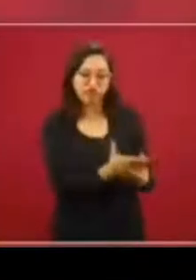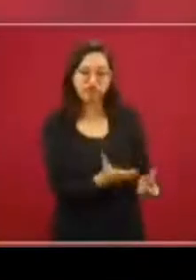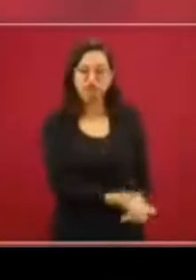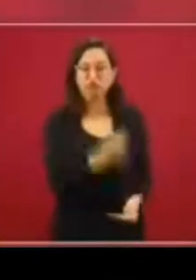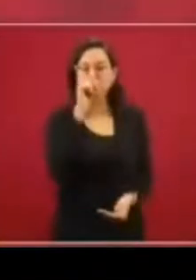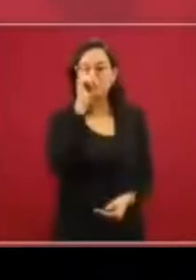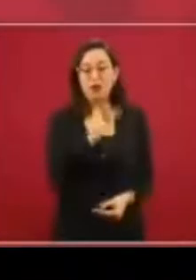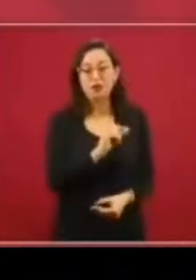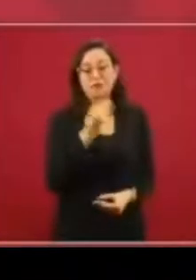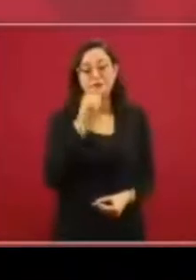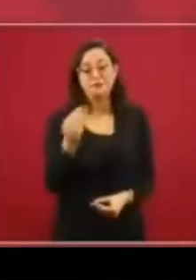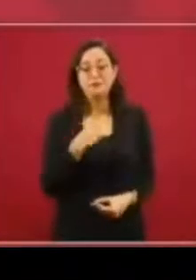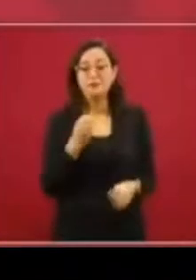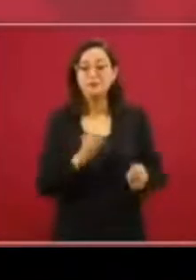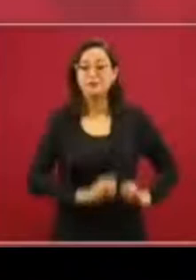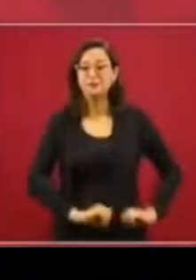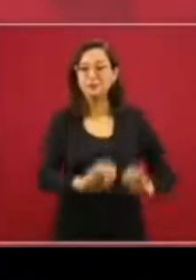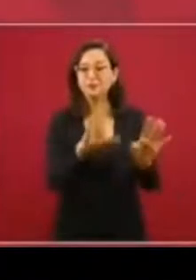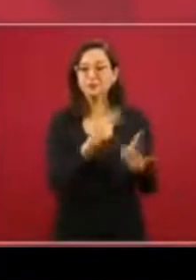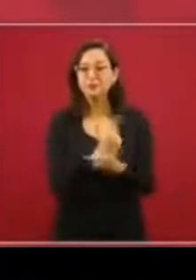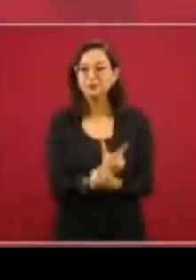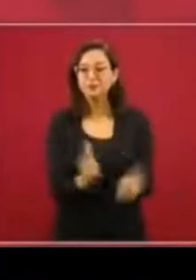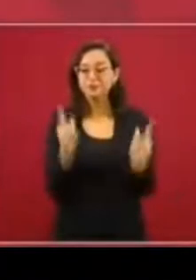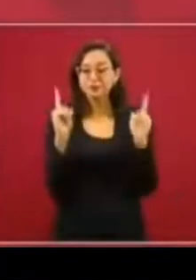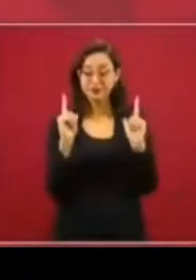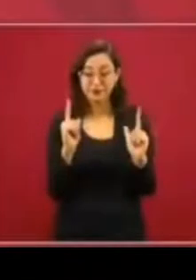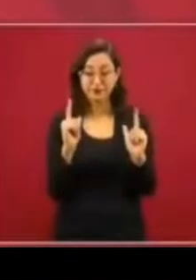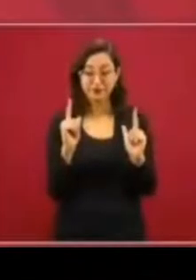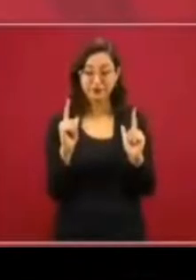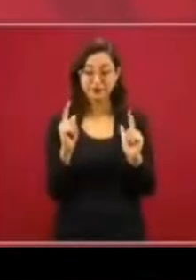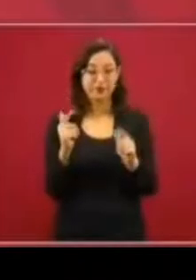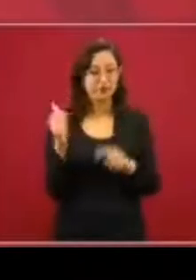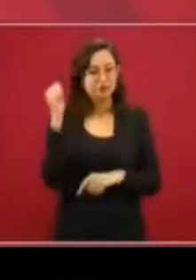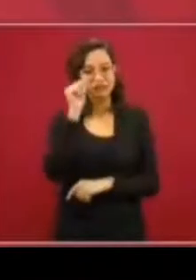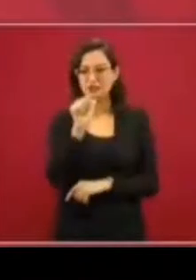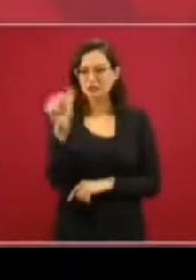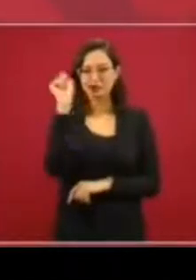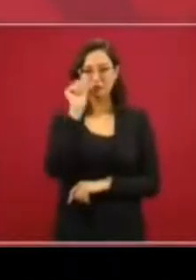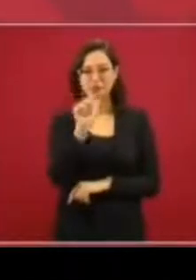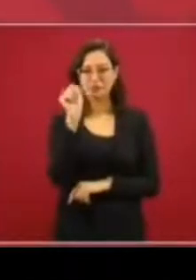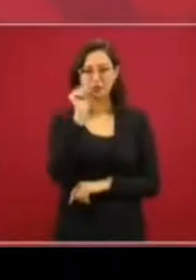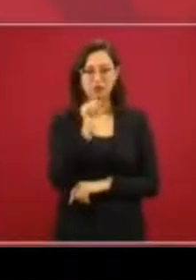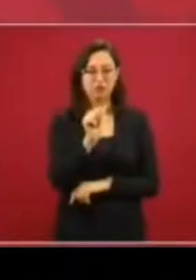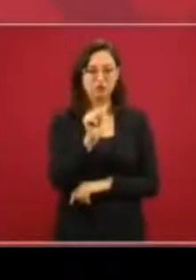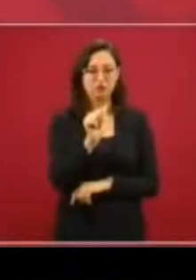es una forma d